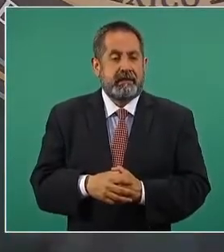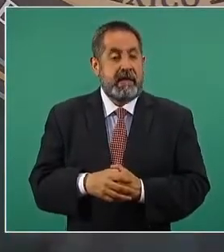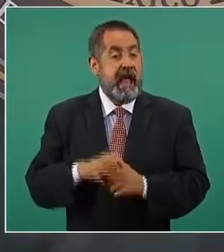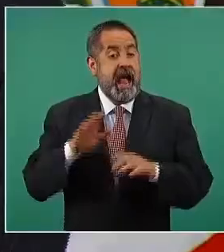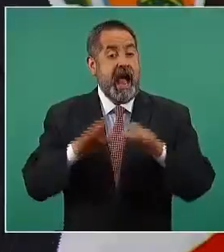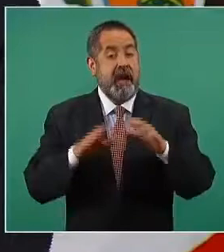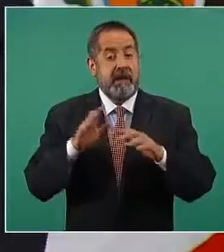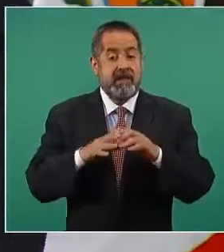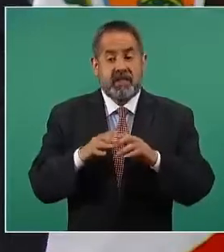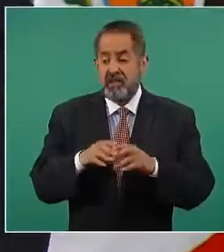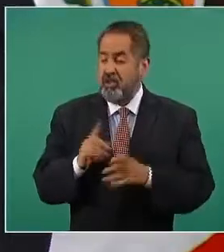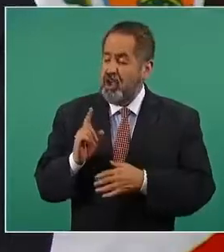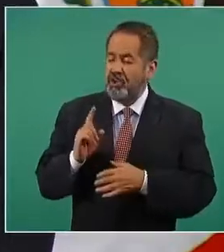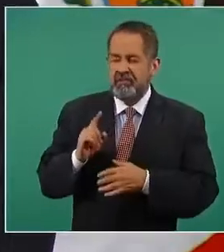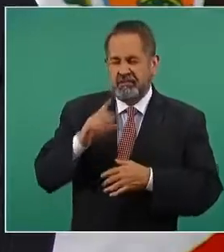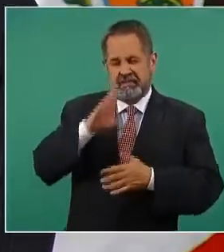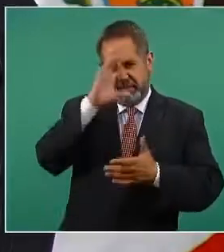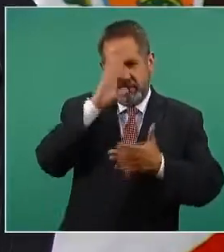condenaba a la excomunión